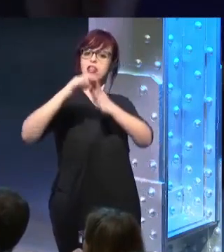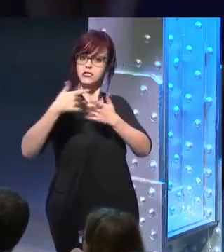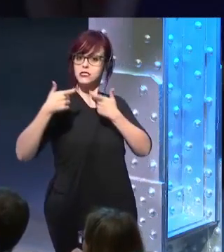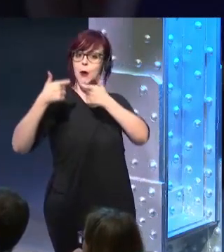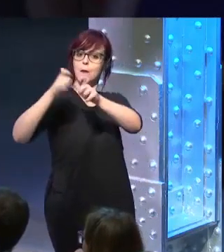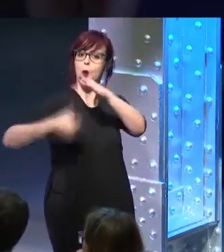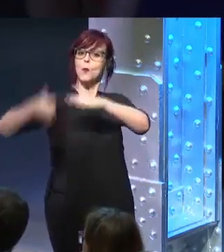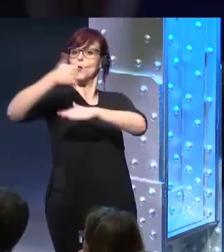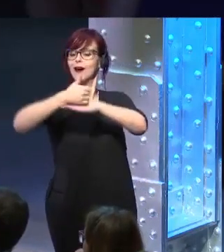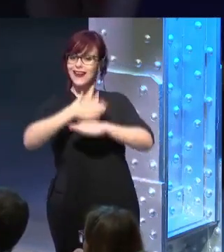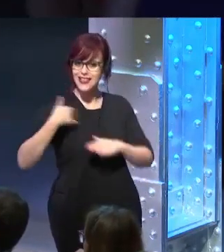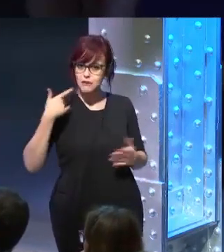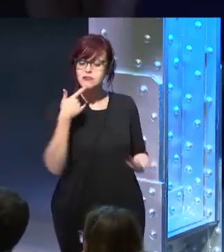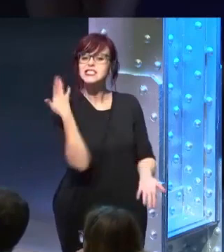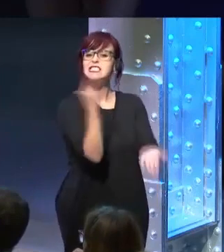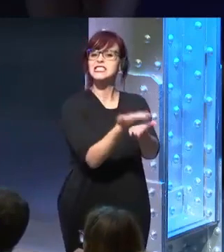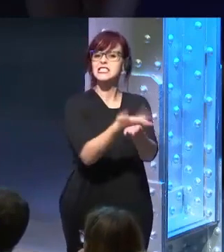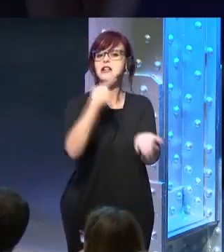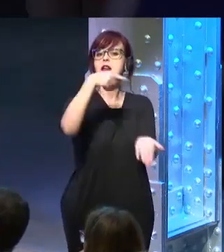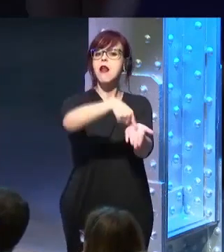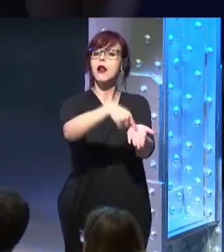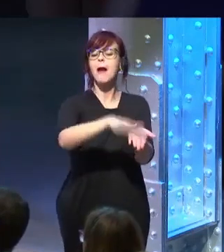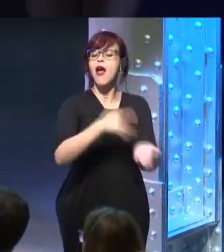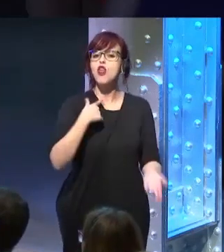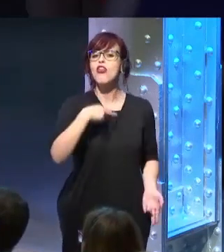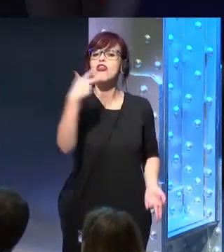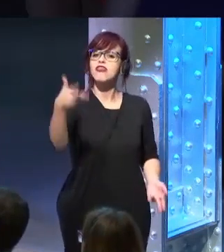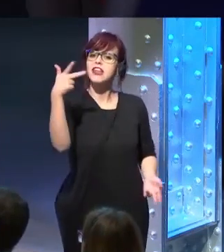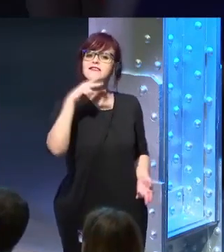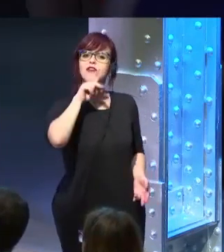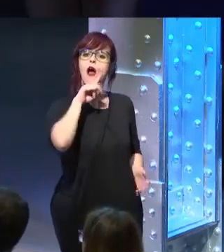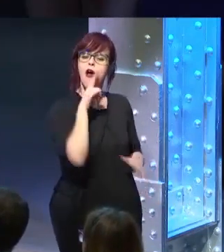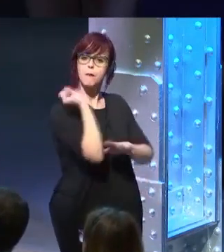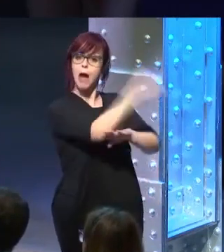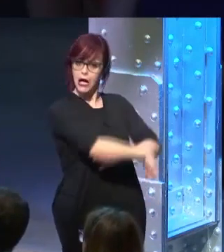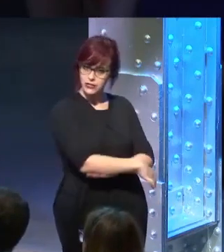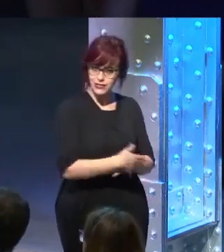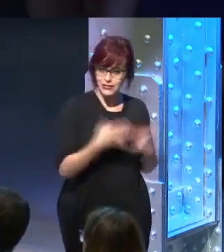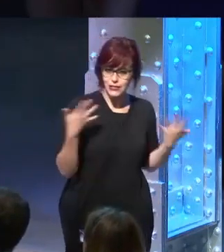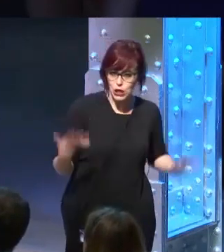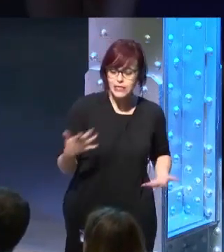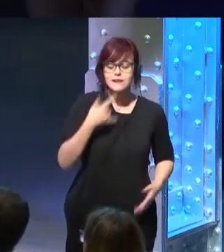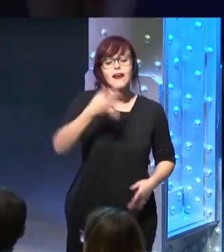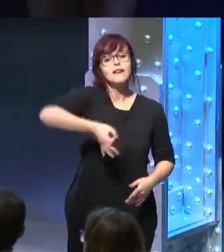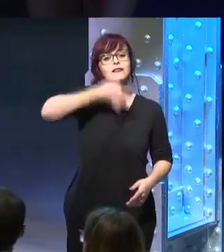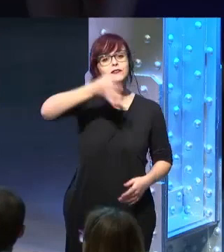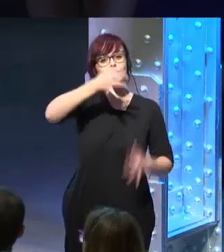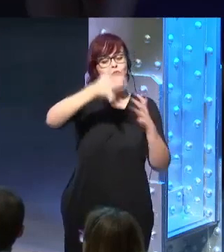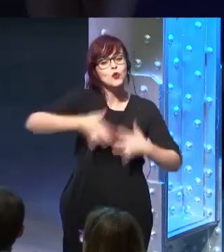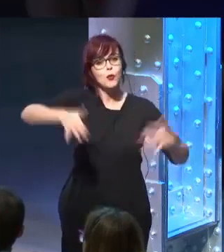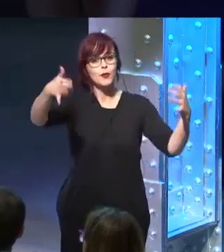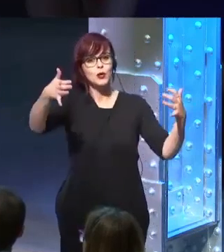tenía que reclamar su derecho a hablar. El discurso público era